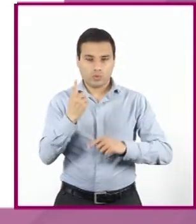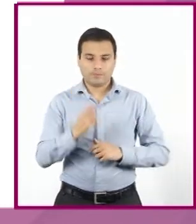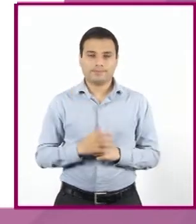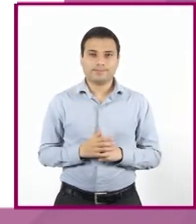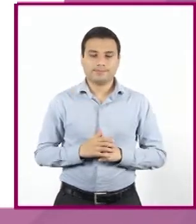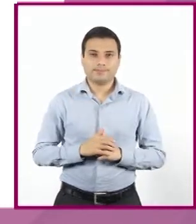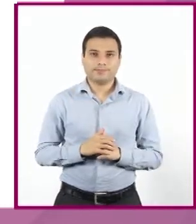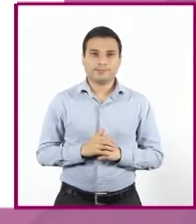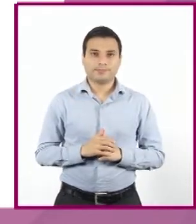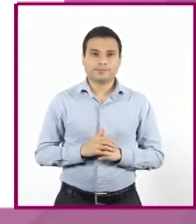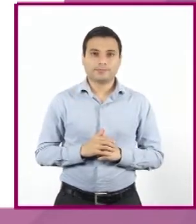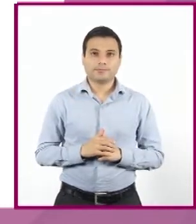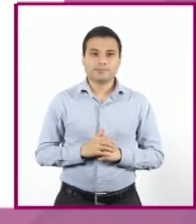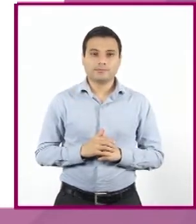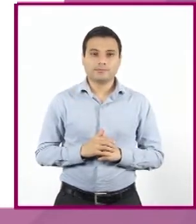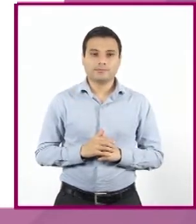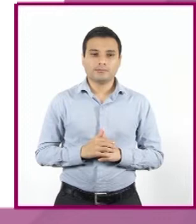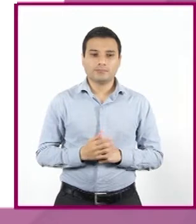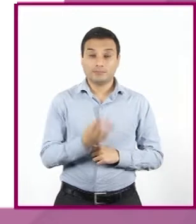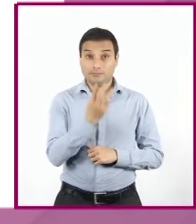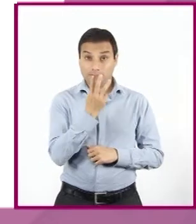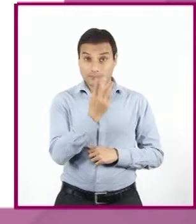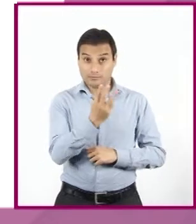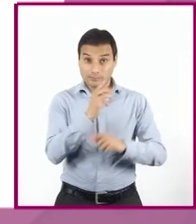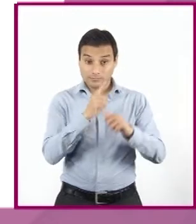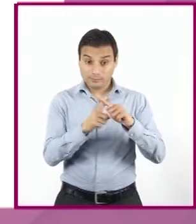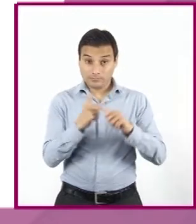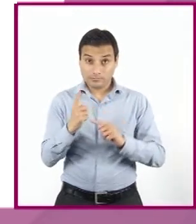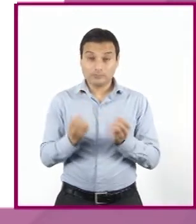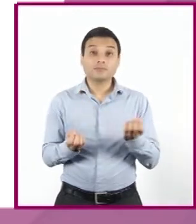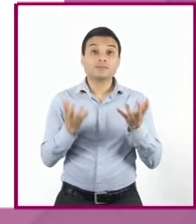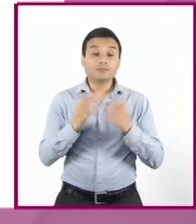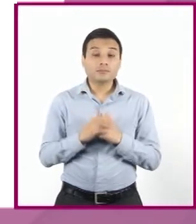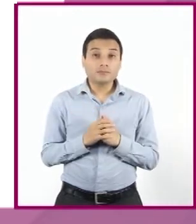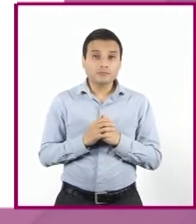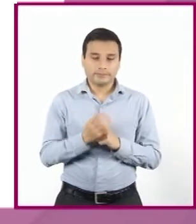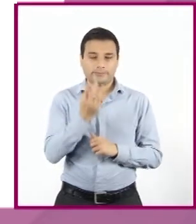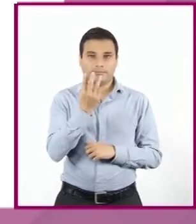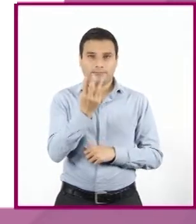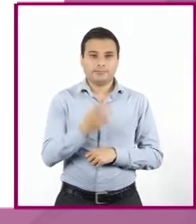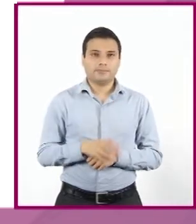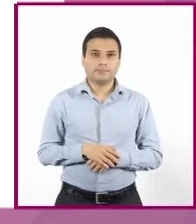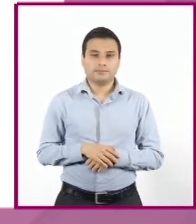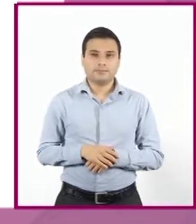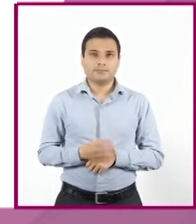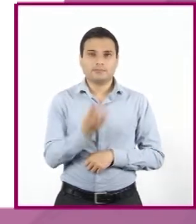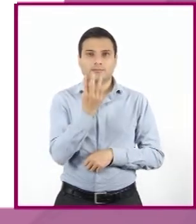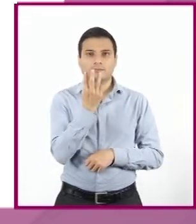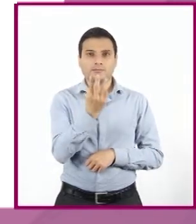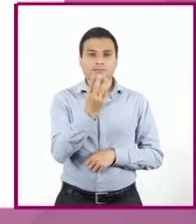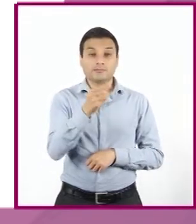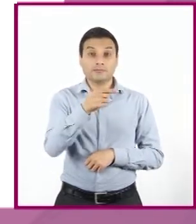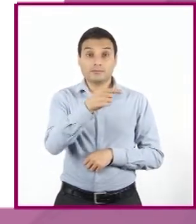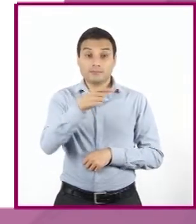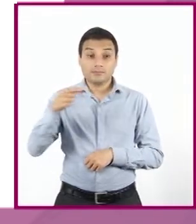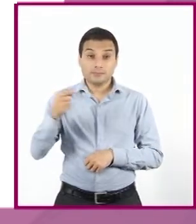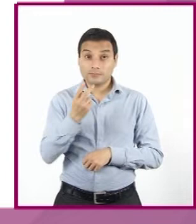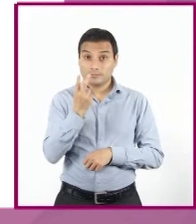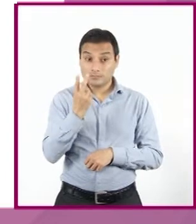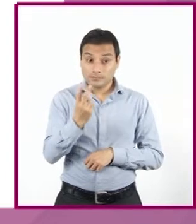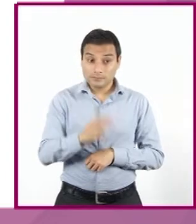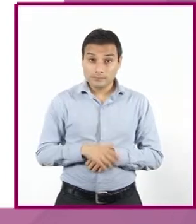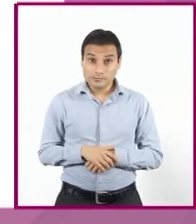término. Al multiplicar 3 por 1 es igual a 3, pero como el primer término tiene